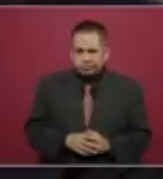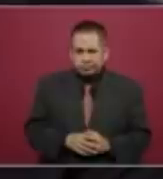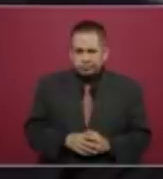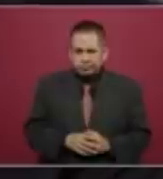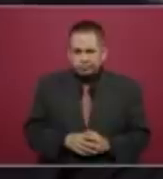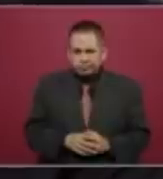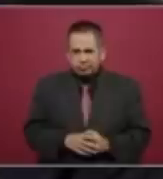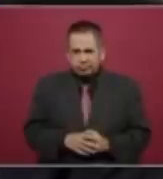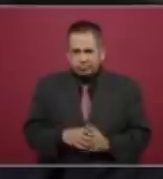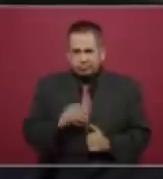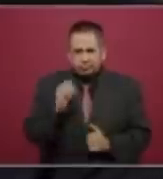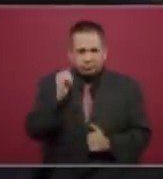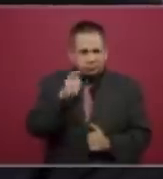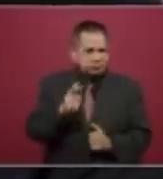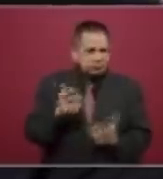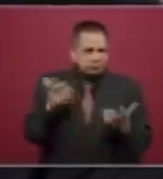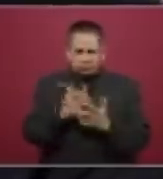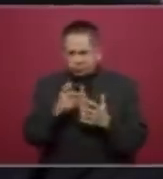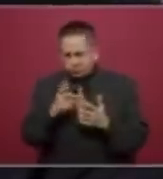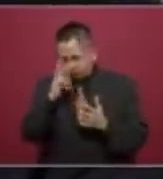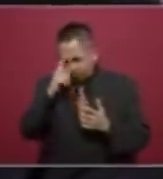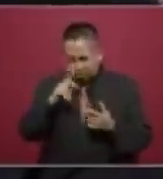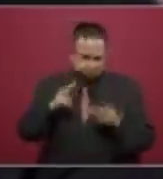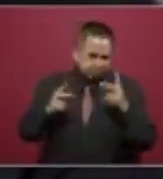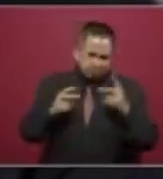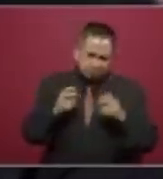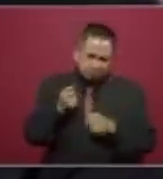alguna acción subversiva ahora.